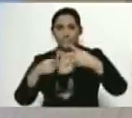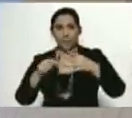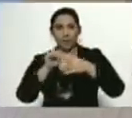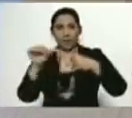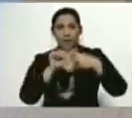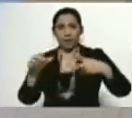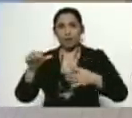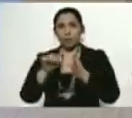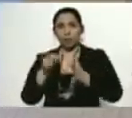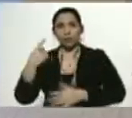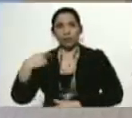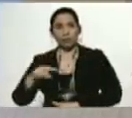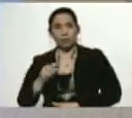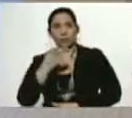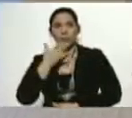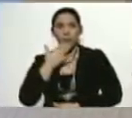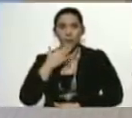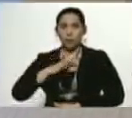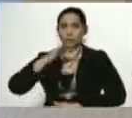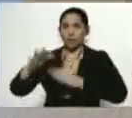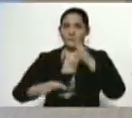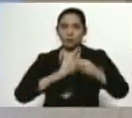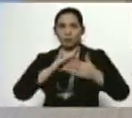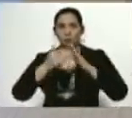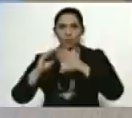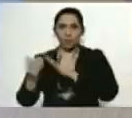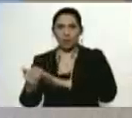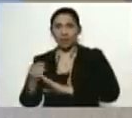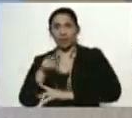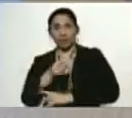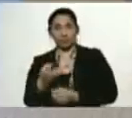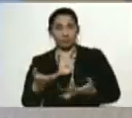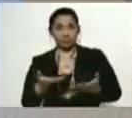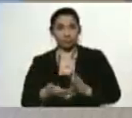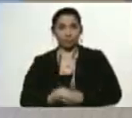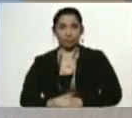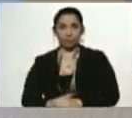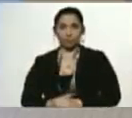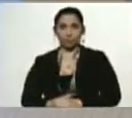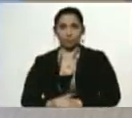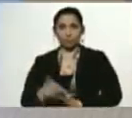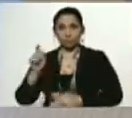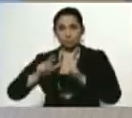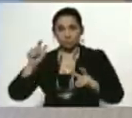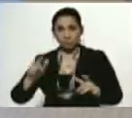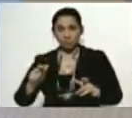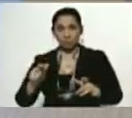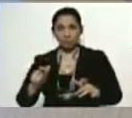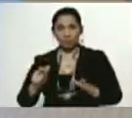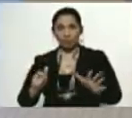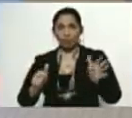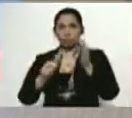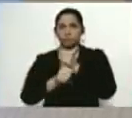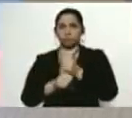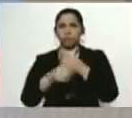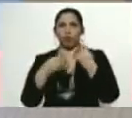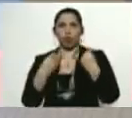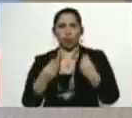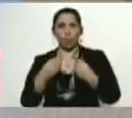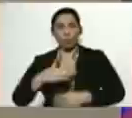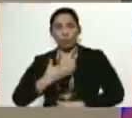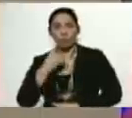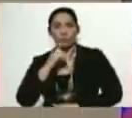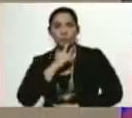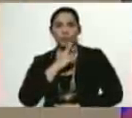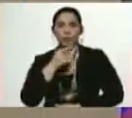donde tenemos casos de transmisión comunitaria, son precisamente estos. Son los casos que aparecen como, podríamos llamarlo